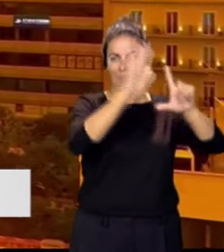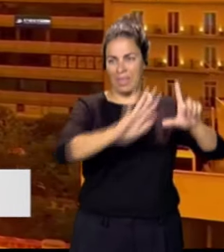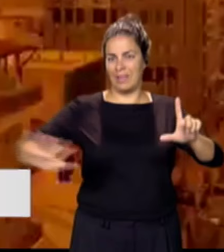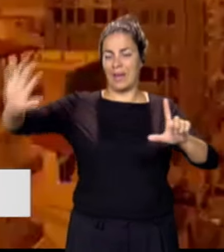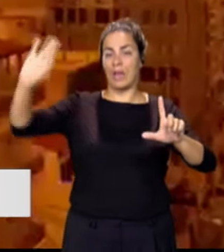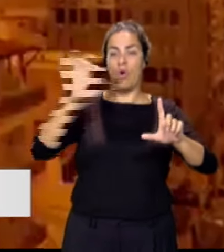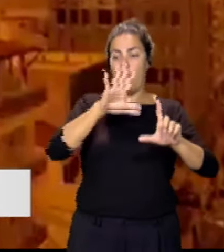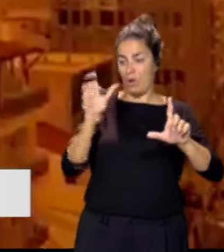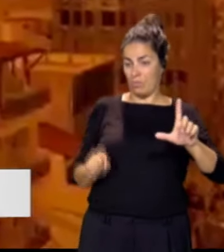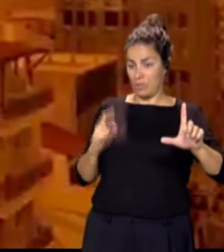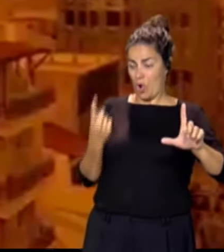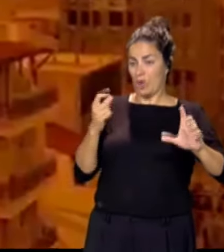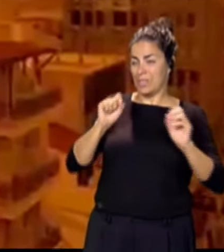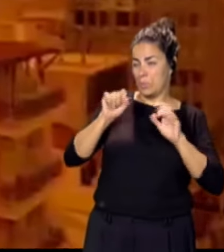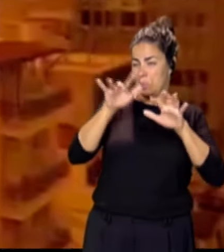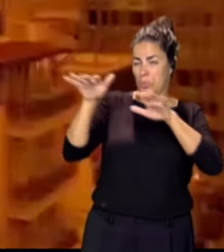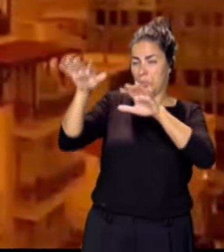de